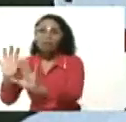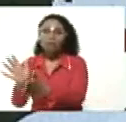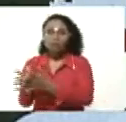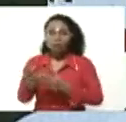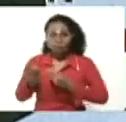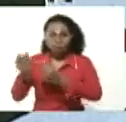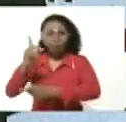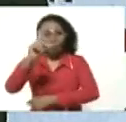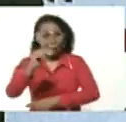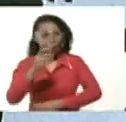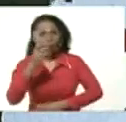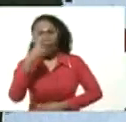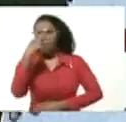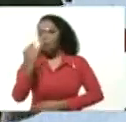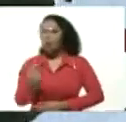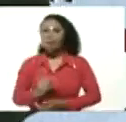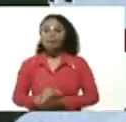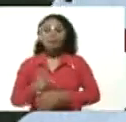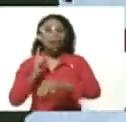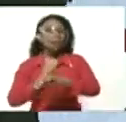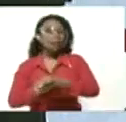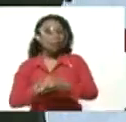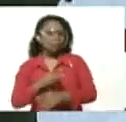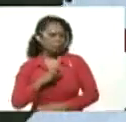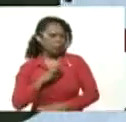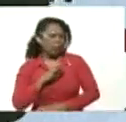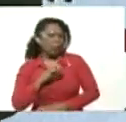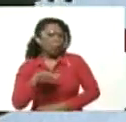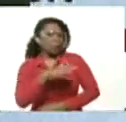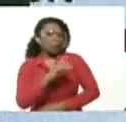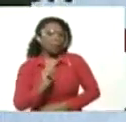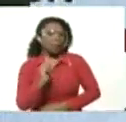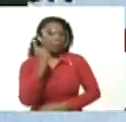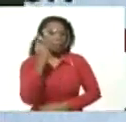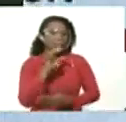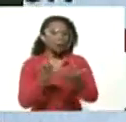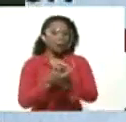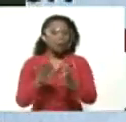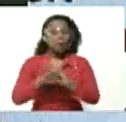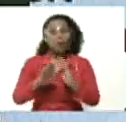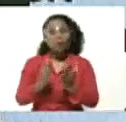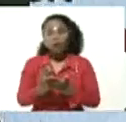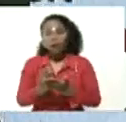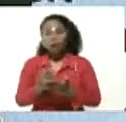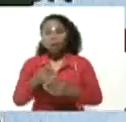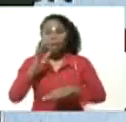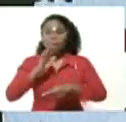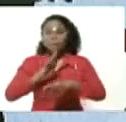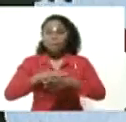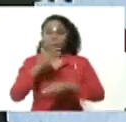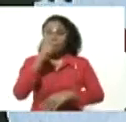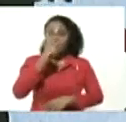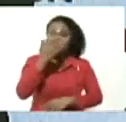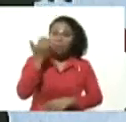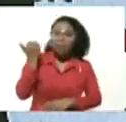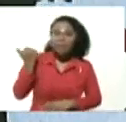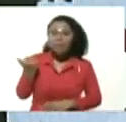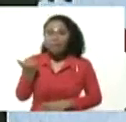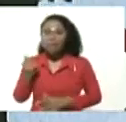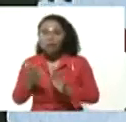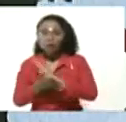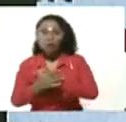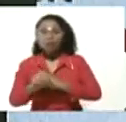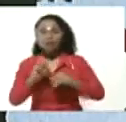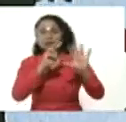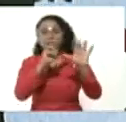brindaba también la bruja. Tiempos raros, donde la primera potencia del mundo, que gastó el año pasado 778 mil